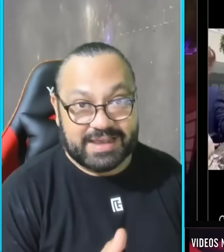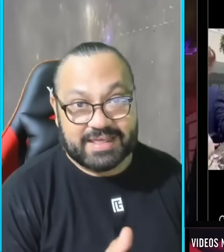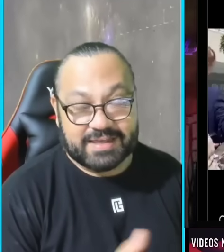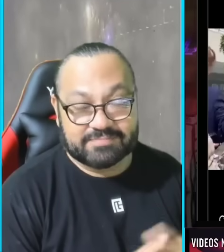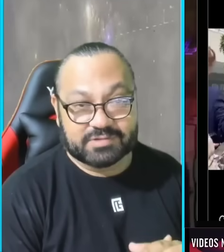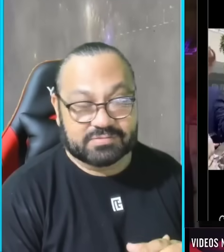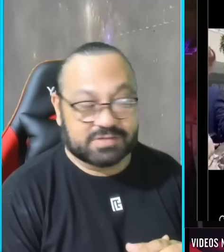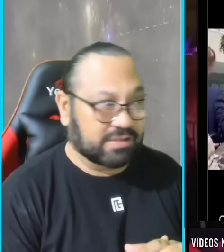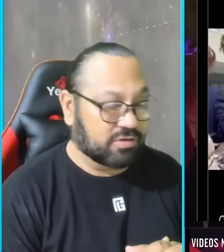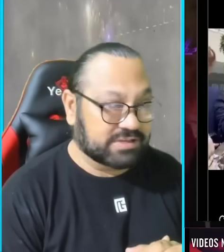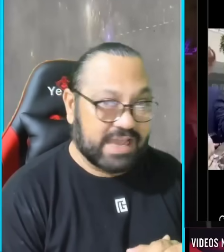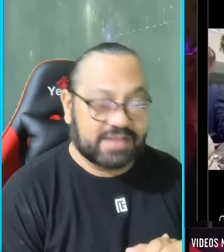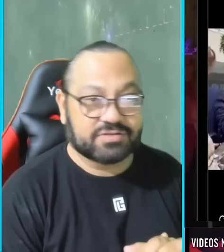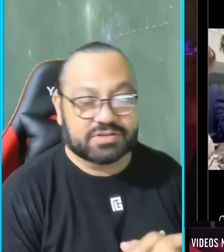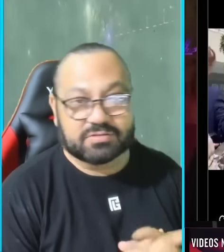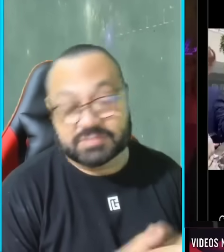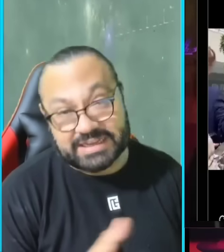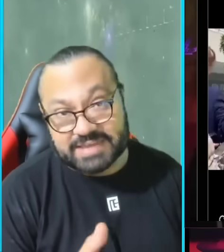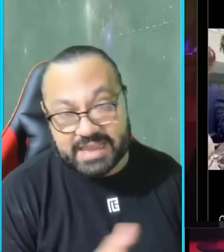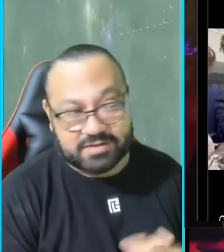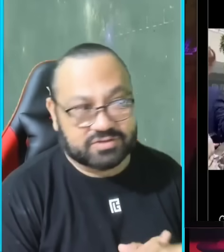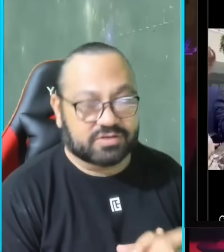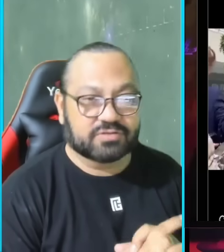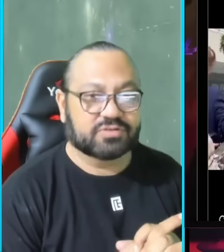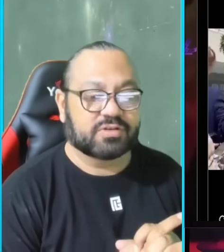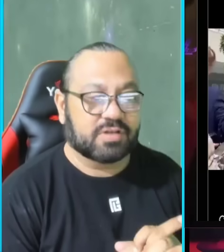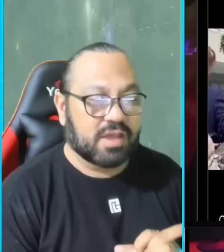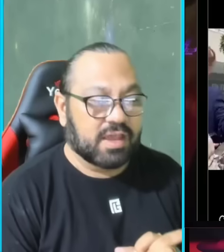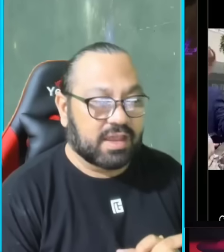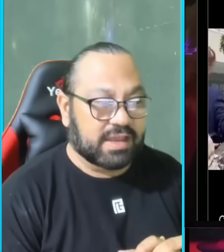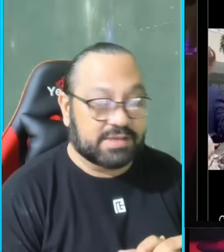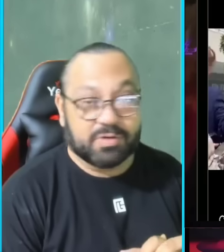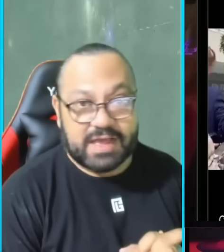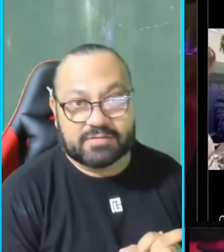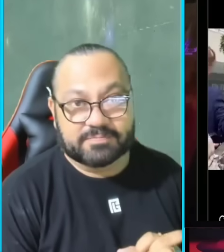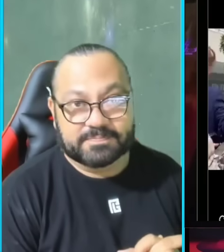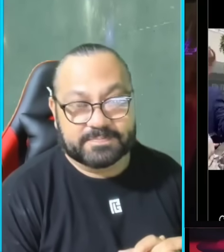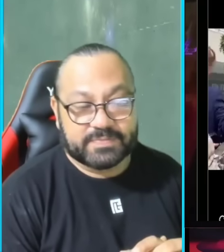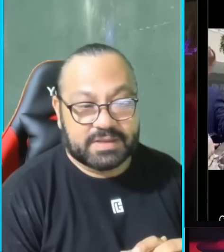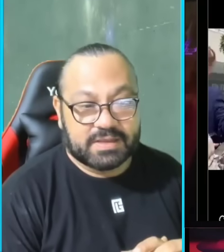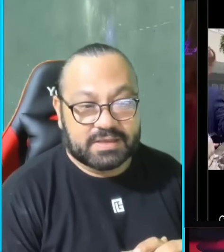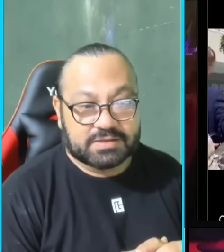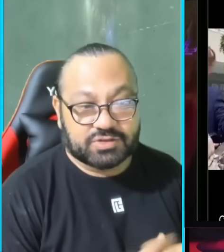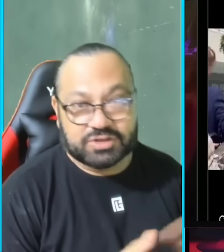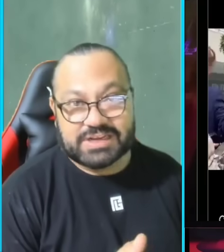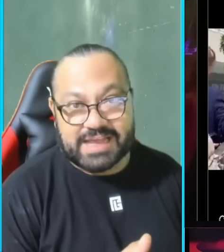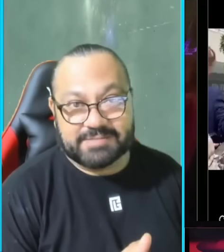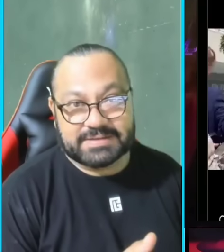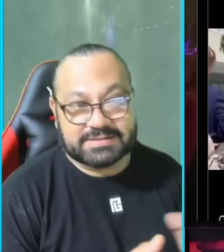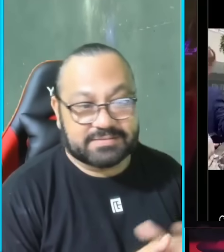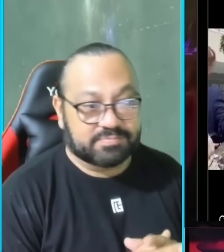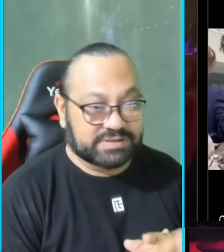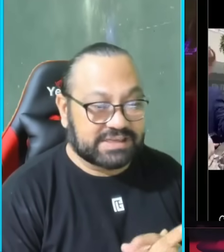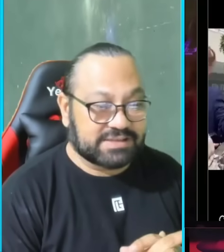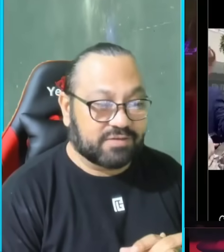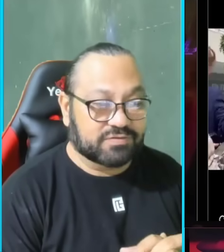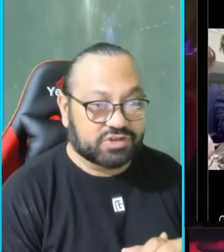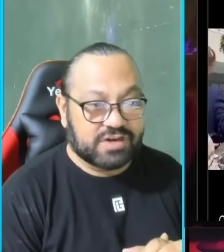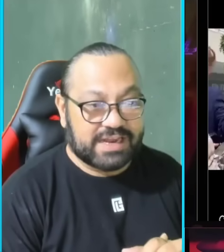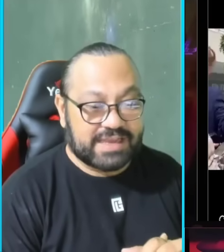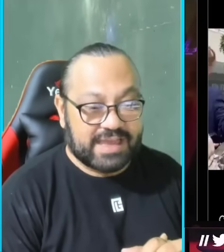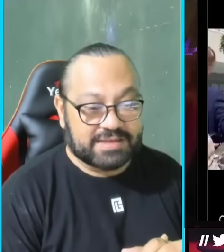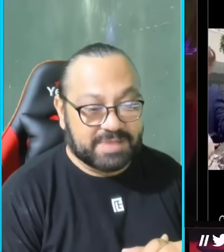de una década, ¿no? 14 años, sino 13 años, si no estoy equivocado. Xóchitl Gálvez, pues ha